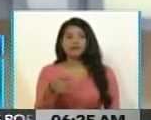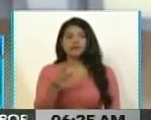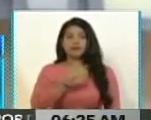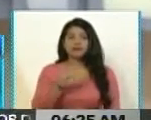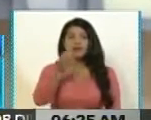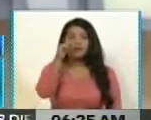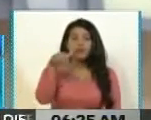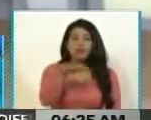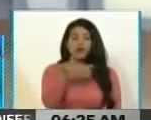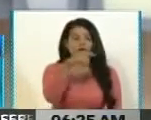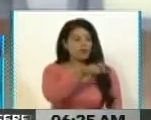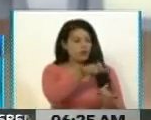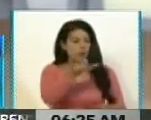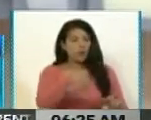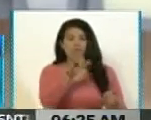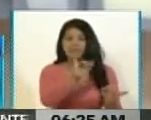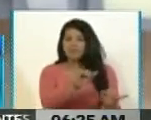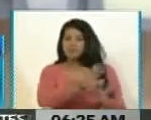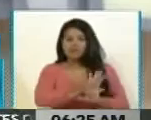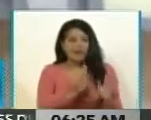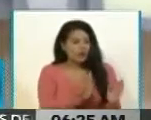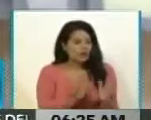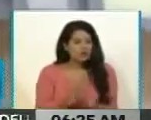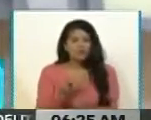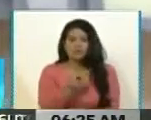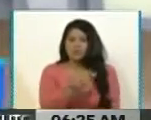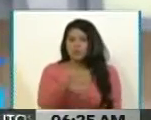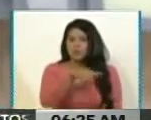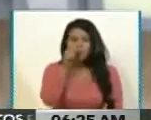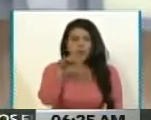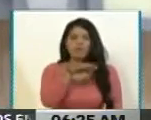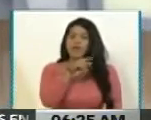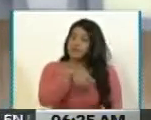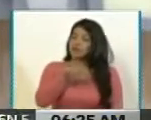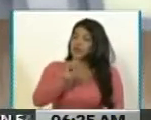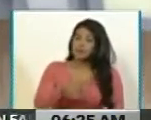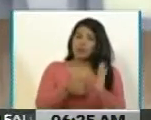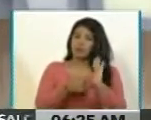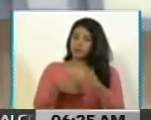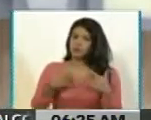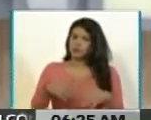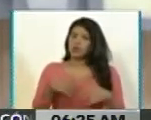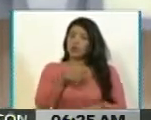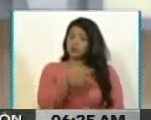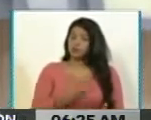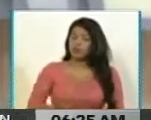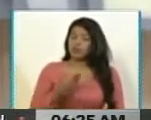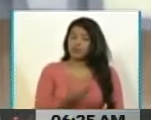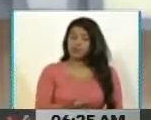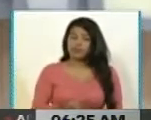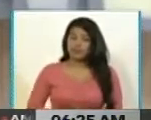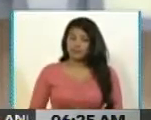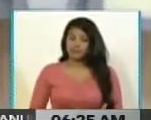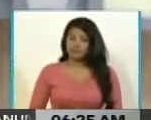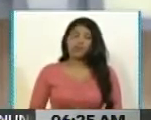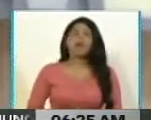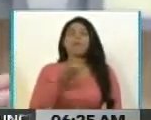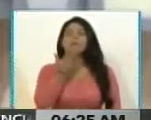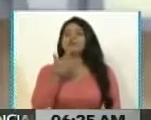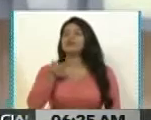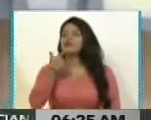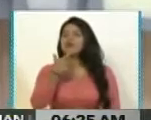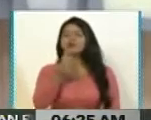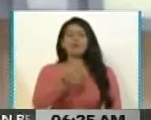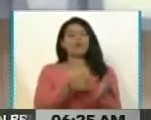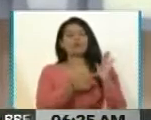pueblo, la gente, cómo se ha organizado. Y yo creo que eso hay que rescatarlo de una manera importante. Cuando decimos rescatarlo, mira,